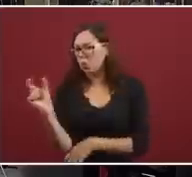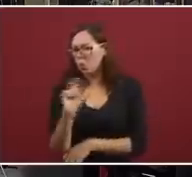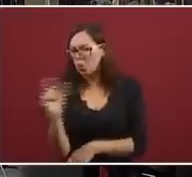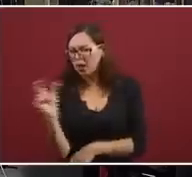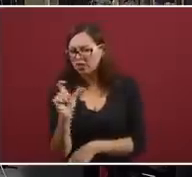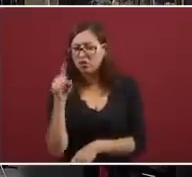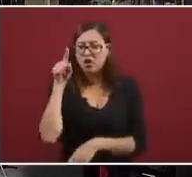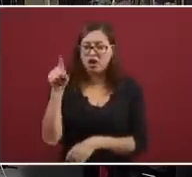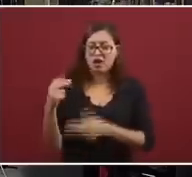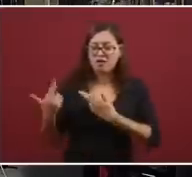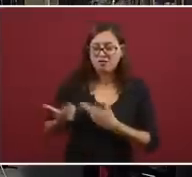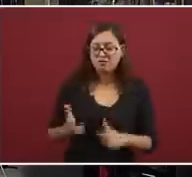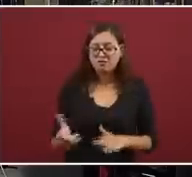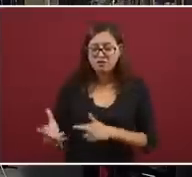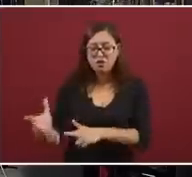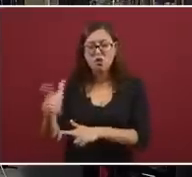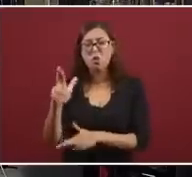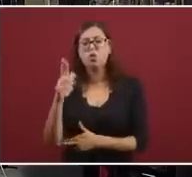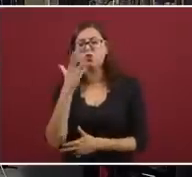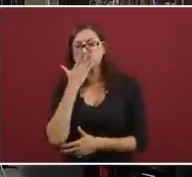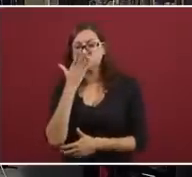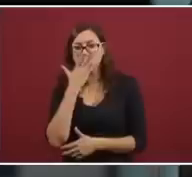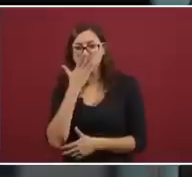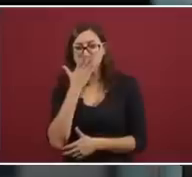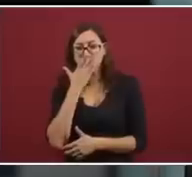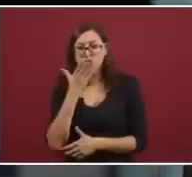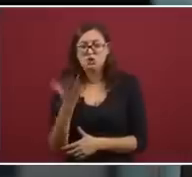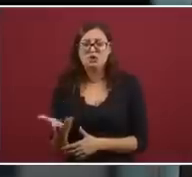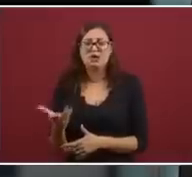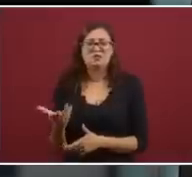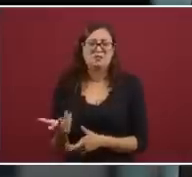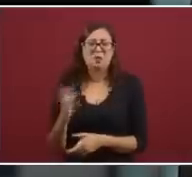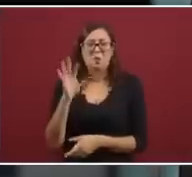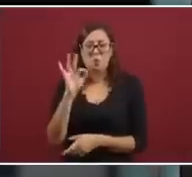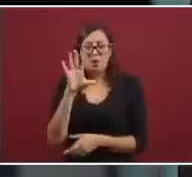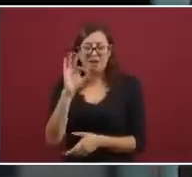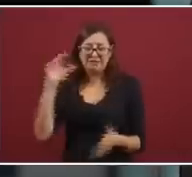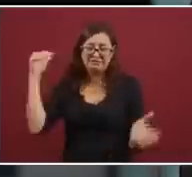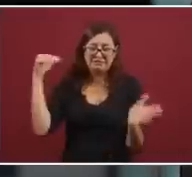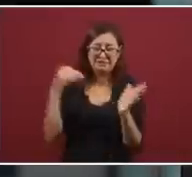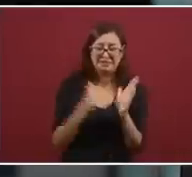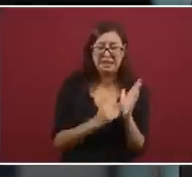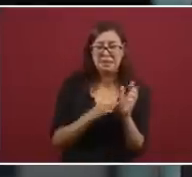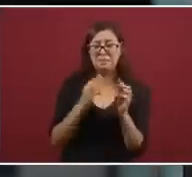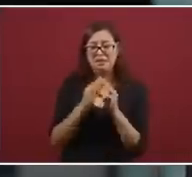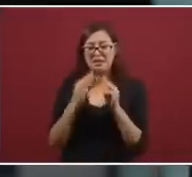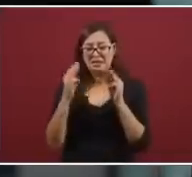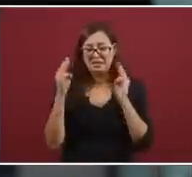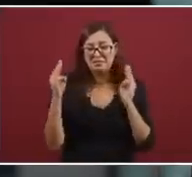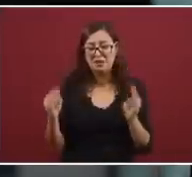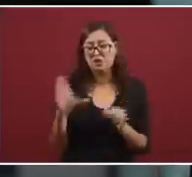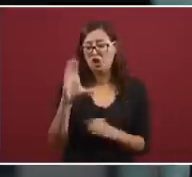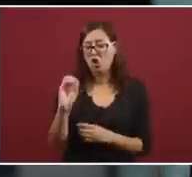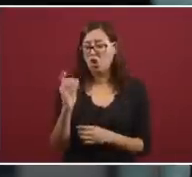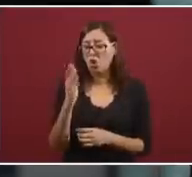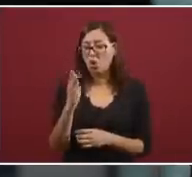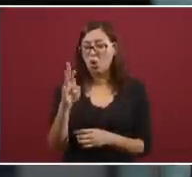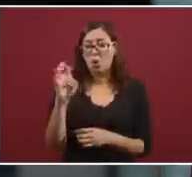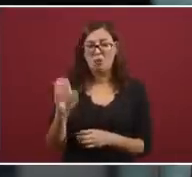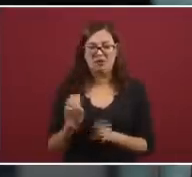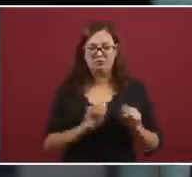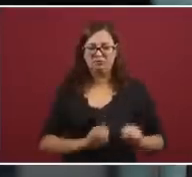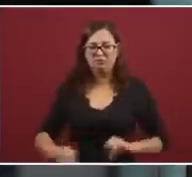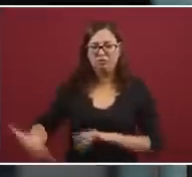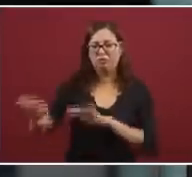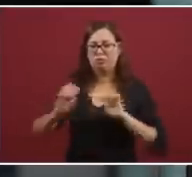en el río Sonora y se derramaron más de 40 mil metros cúbicos de acidulados de cobre que contenían